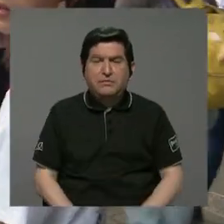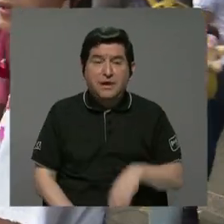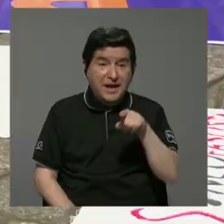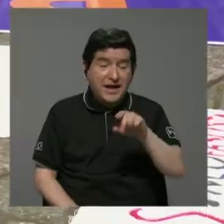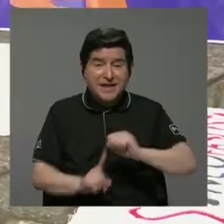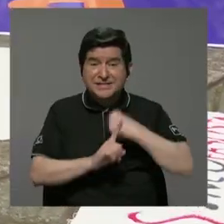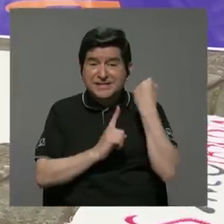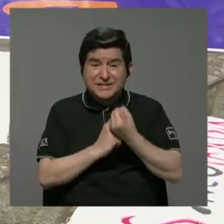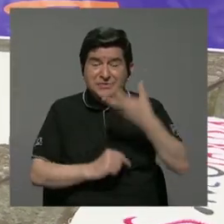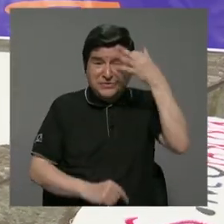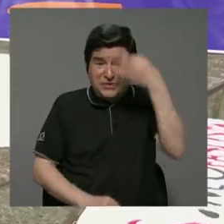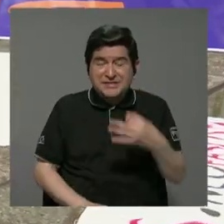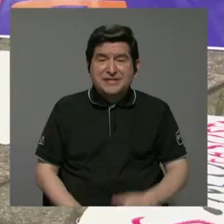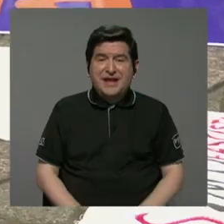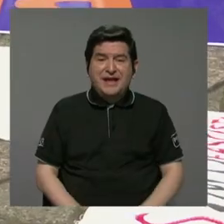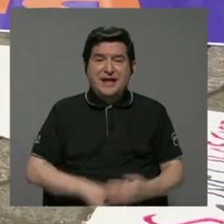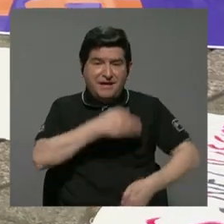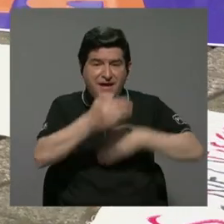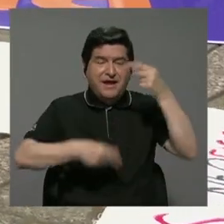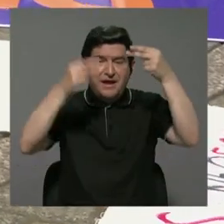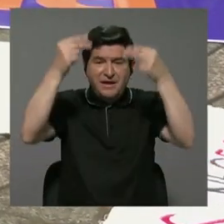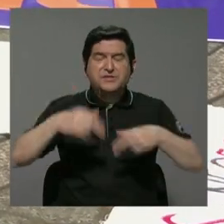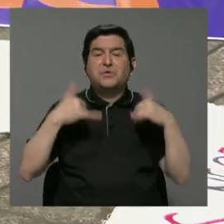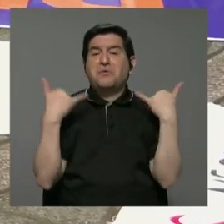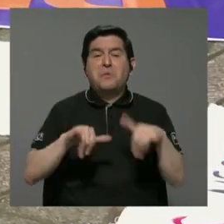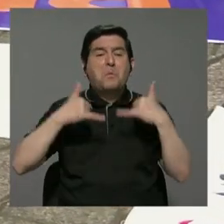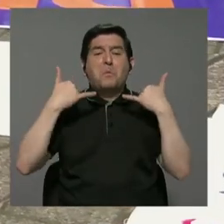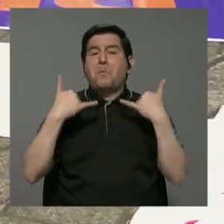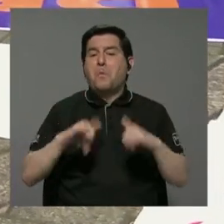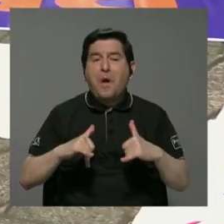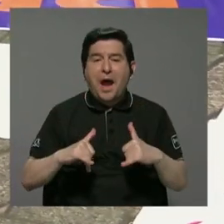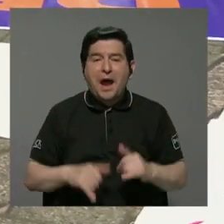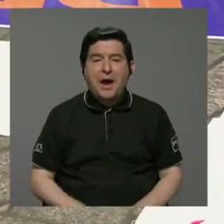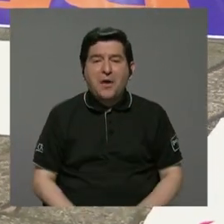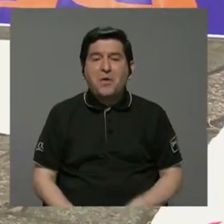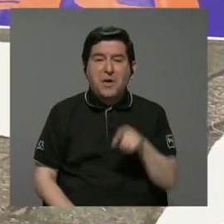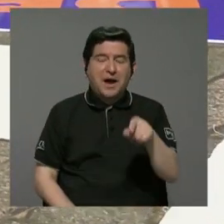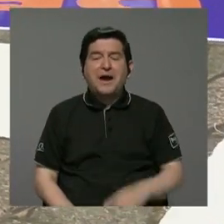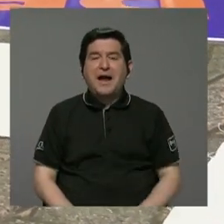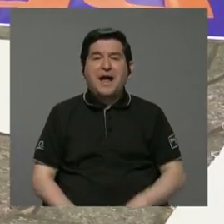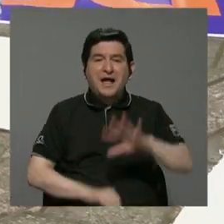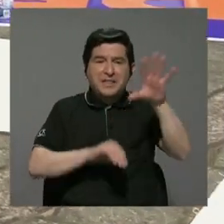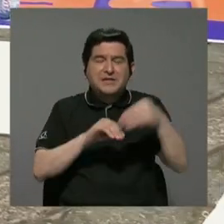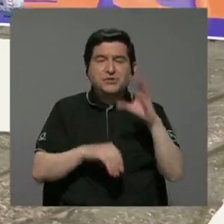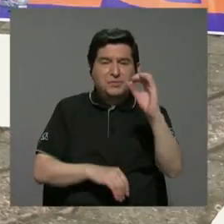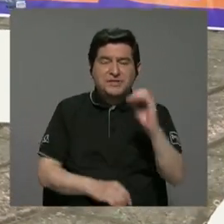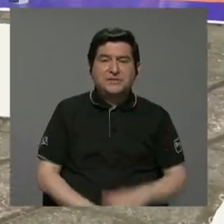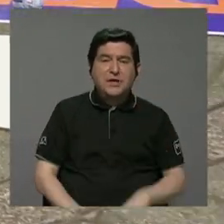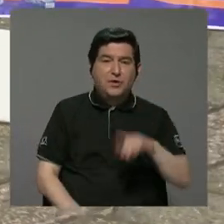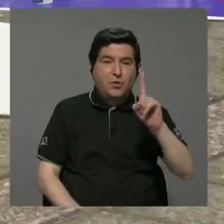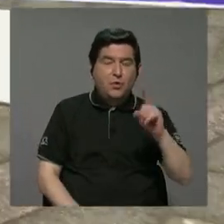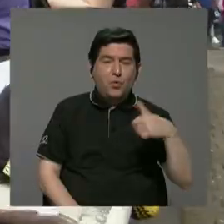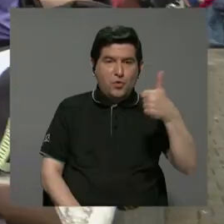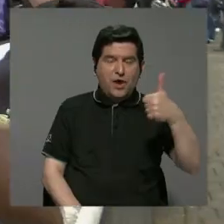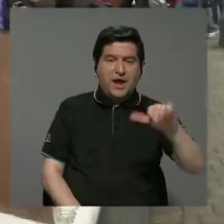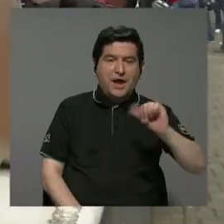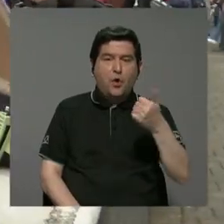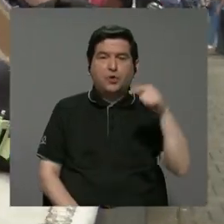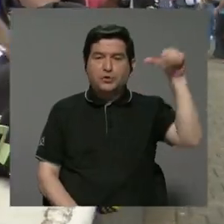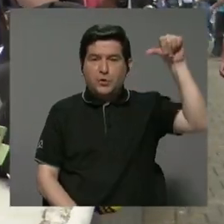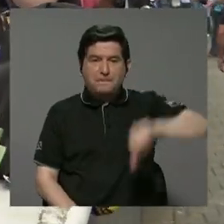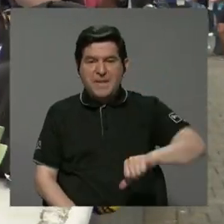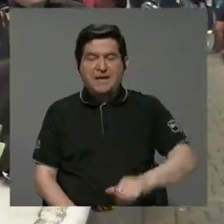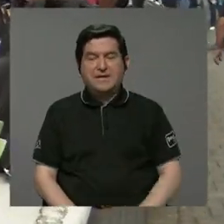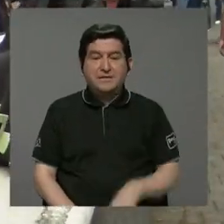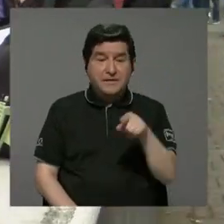Eso es creer que la gestión presupuestaria es un juego de suma cero, donde unos tienen que ganar y otros tienen que perder. ¿Y qué es lo que pasa? Y